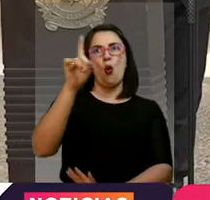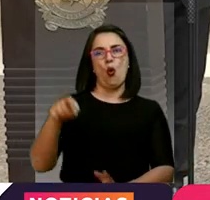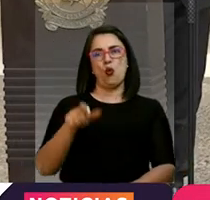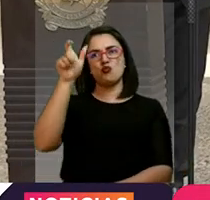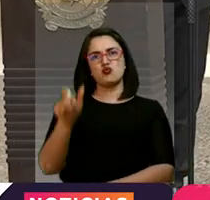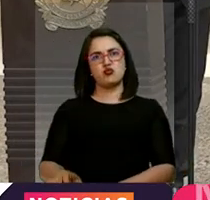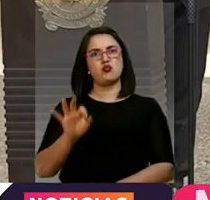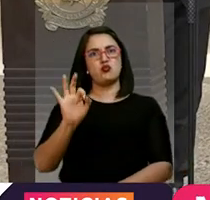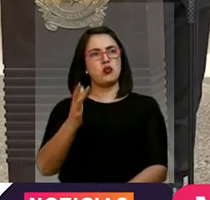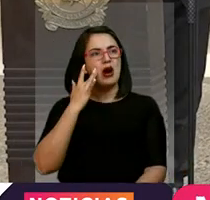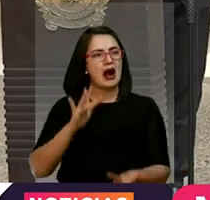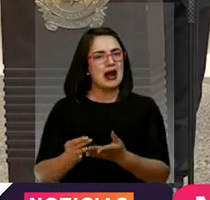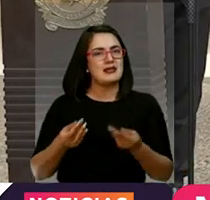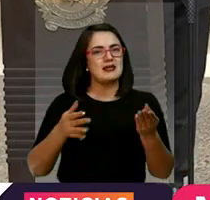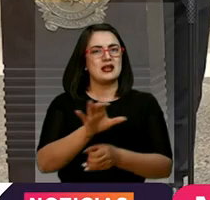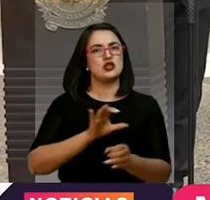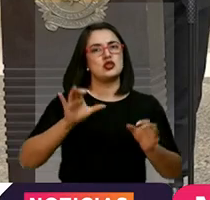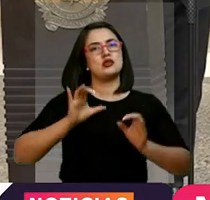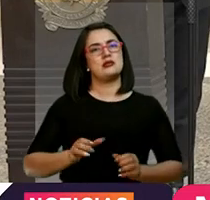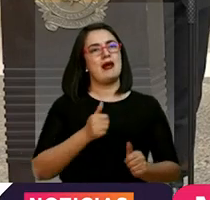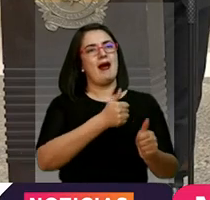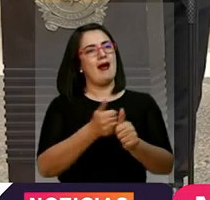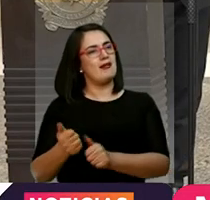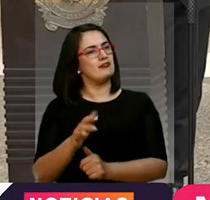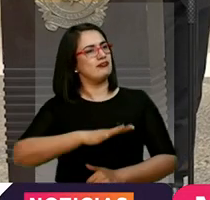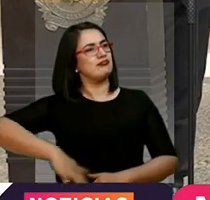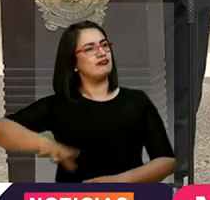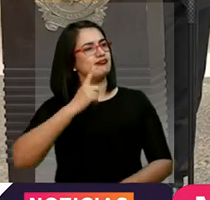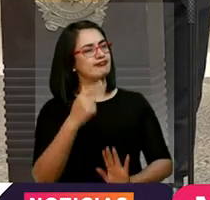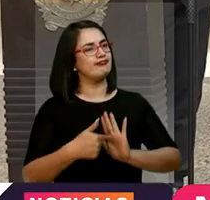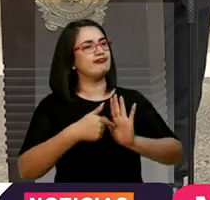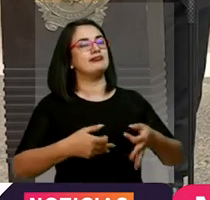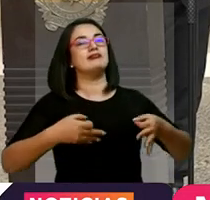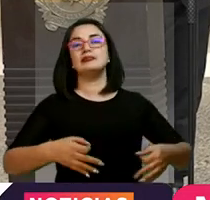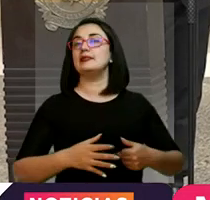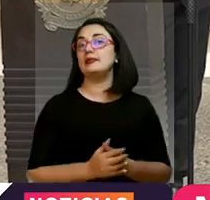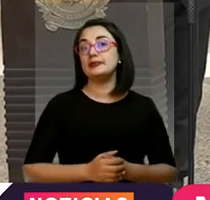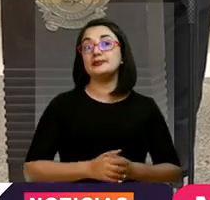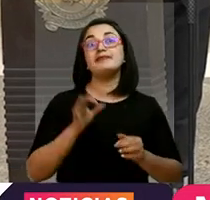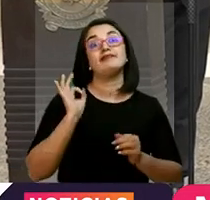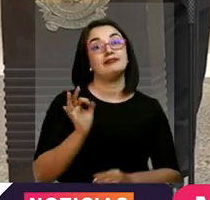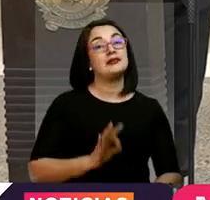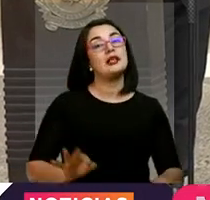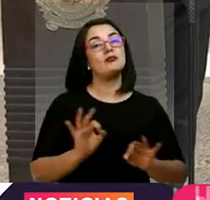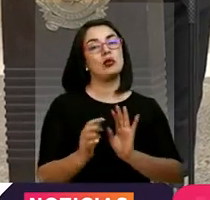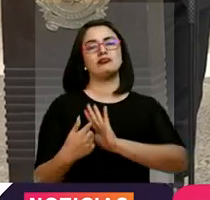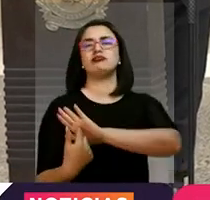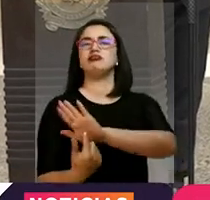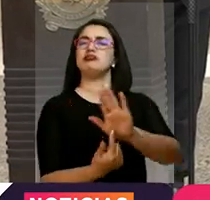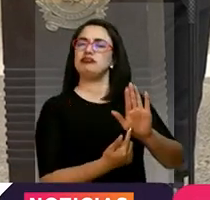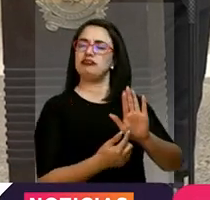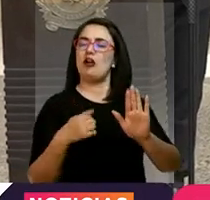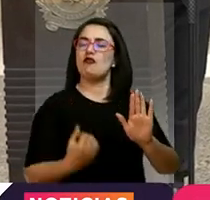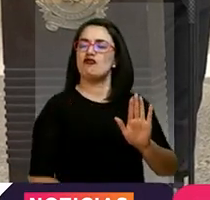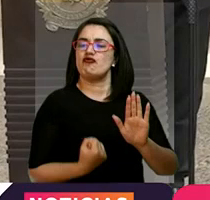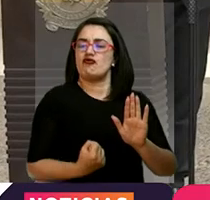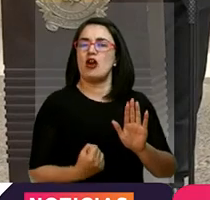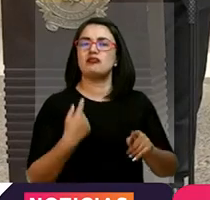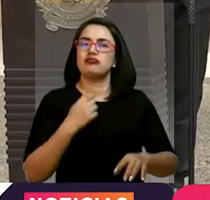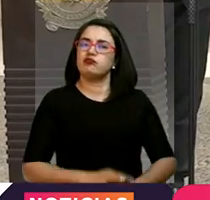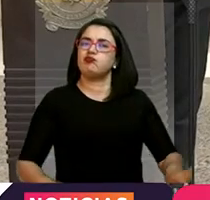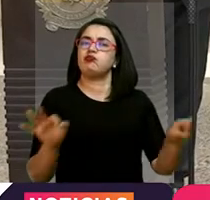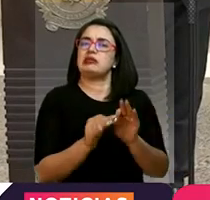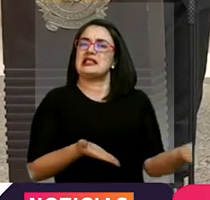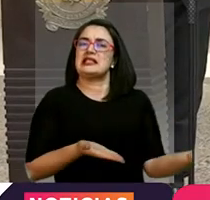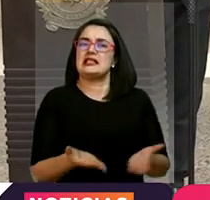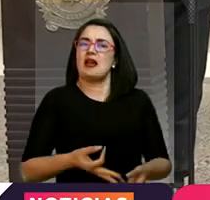la innovación, de cara a los ciudadanos, siempre de cara a un fortalecimiento del servicio